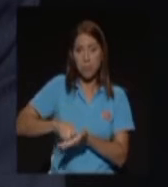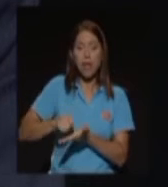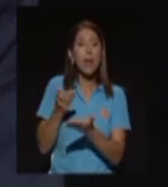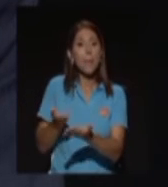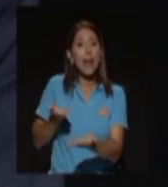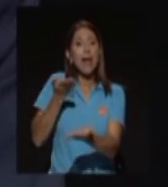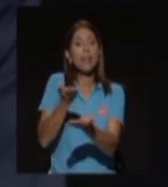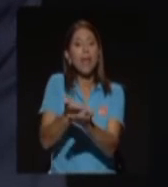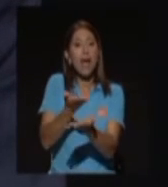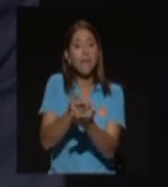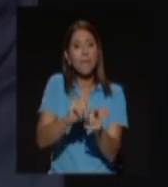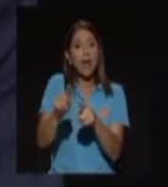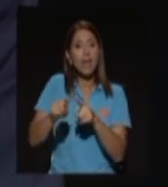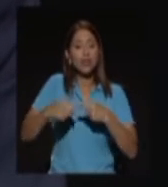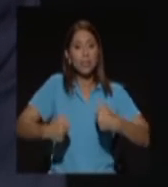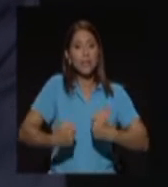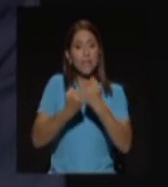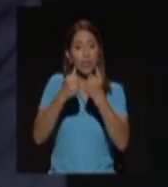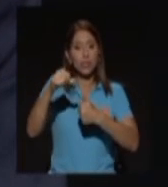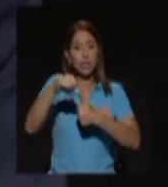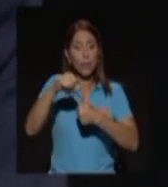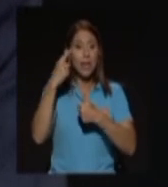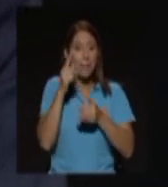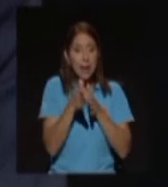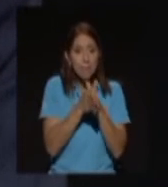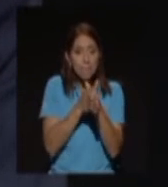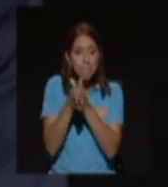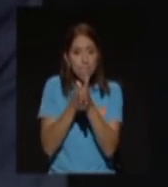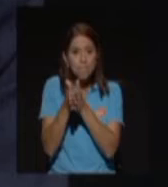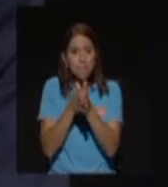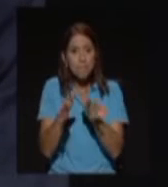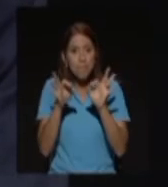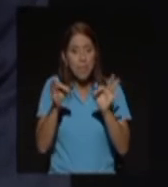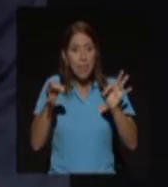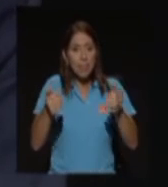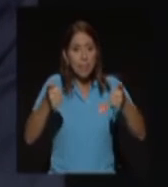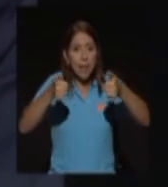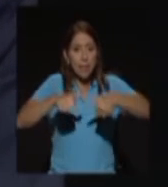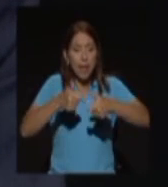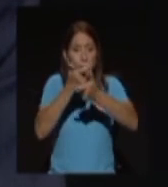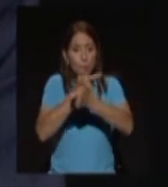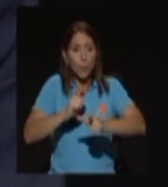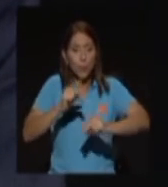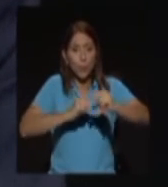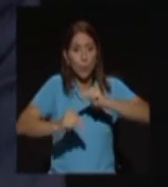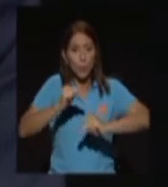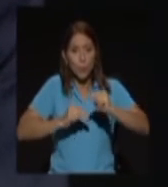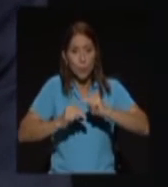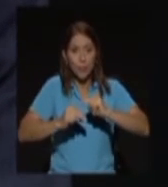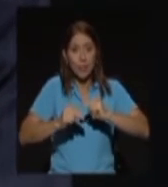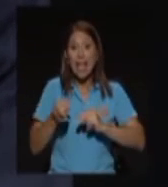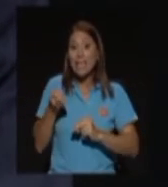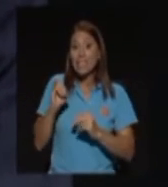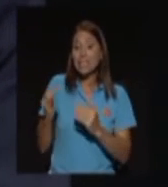tenía Centroamérica para sacar buen provecho del tratado. Desde luego, si se compara